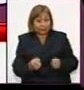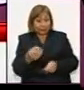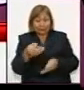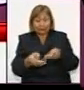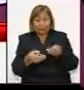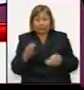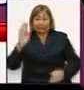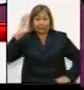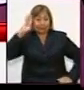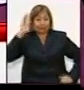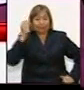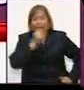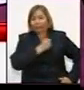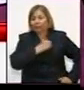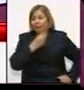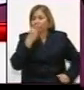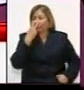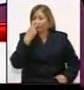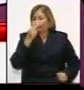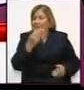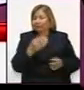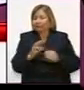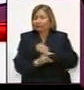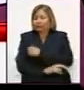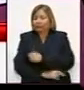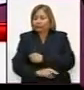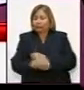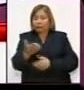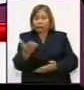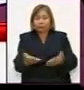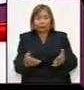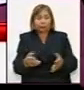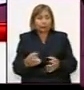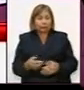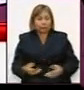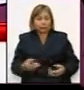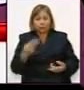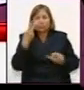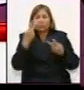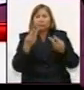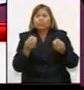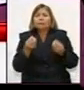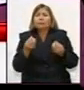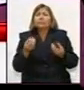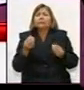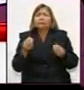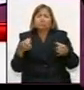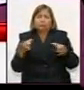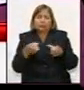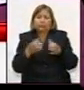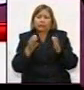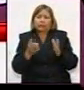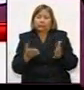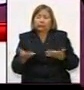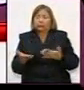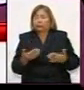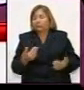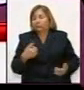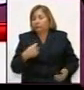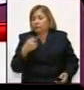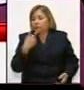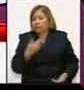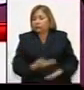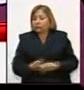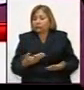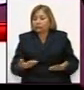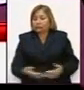policía, miremos un poquito a unos países vecinos, algún país vecino. Entonces, ¿cómo actuamos los congresistas? Agarran y nos meten a la cárcel